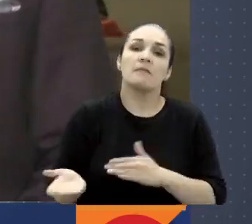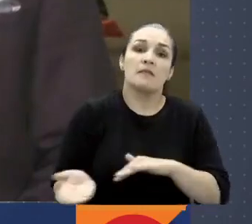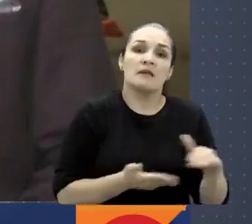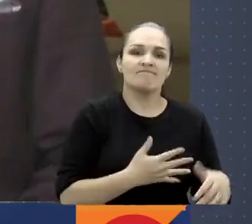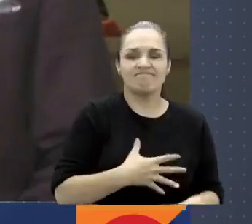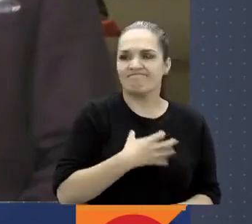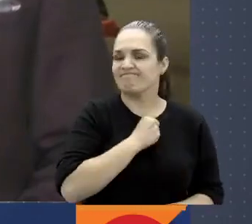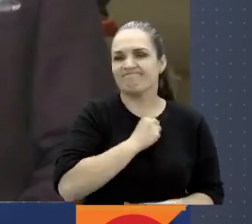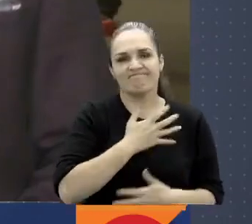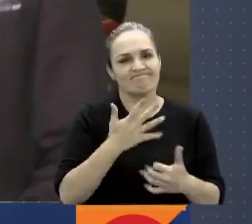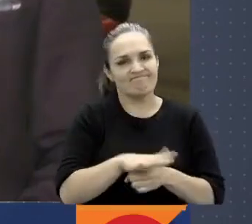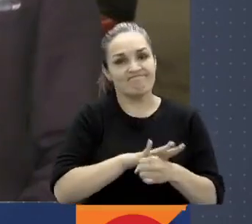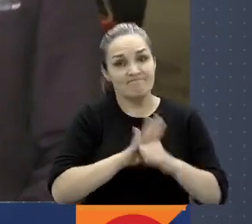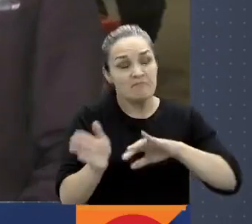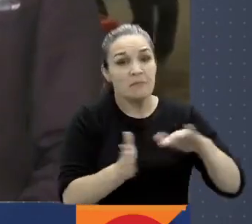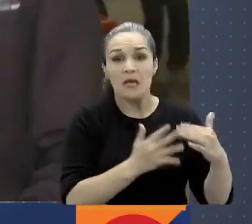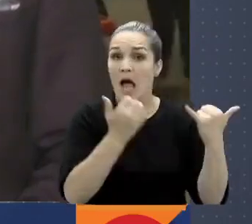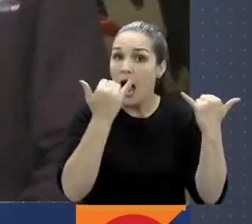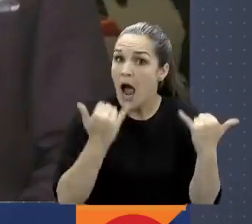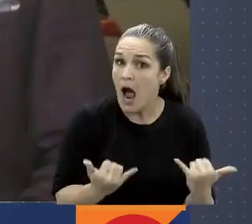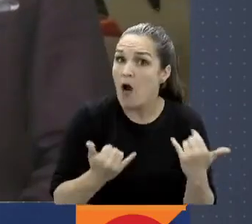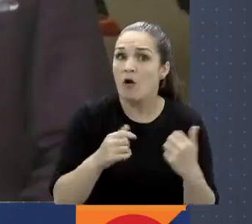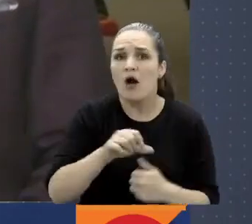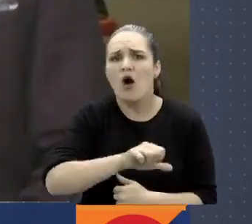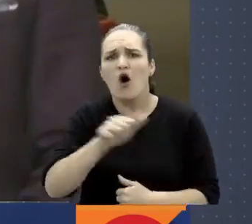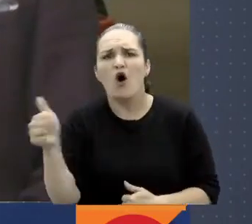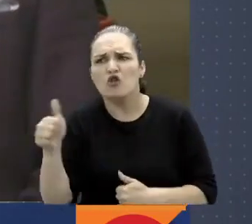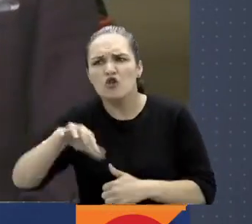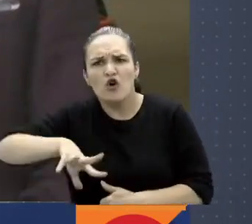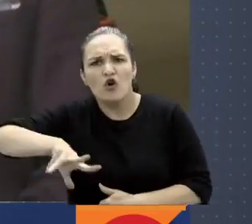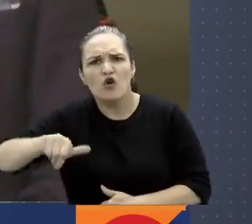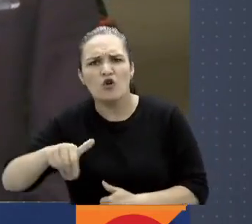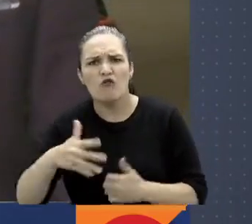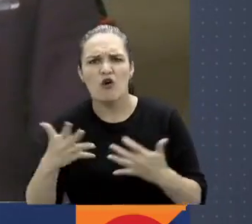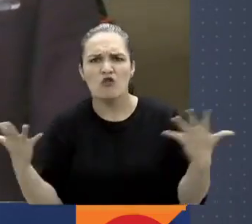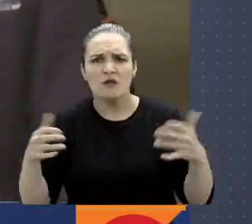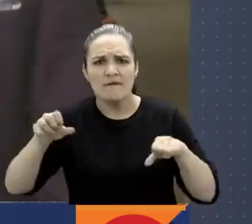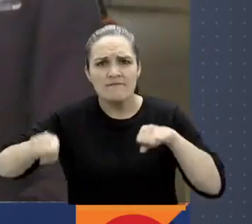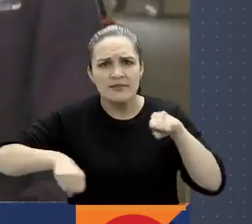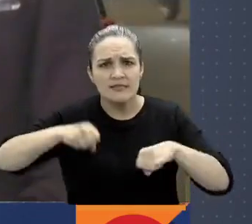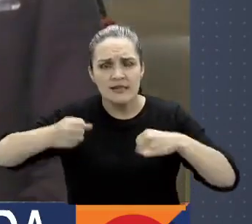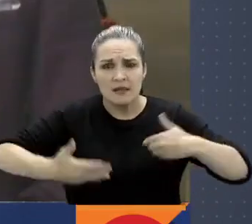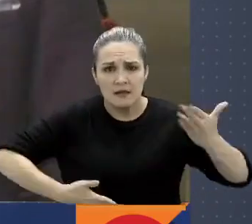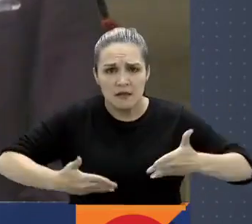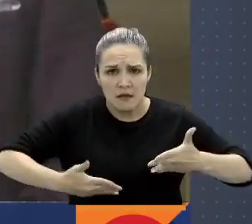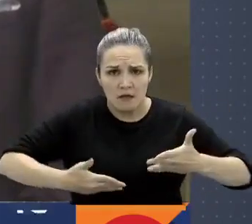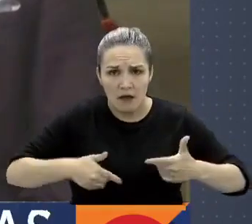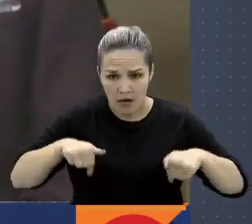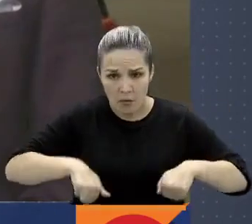Pero Edwin, en el occidente de la capital hubo también otro robo, esta vez a un almacén de bicicletas. ¿Qué sucedió?